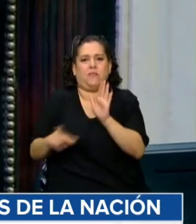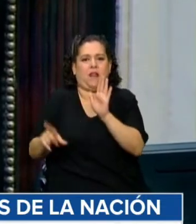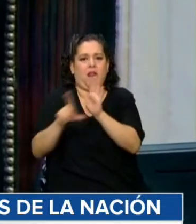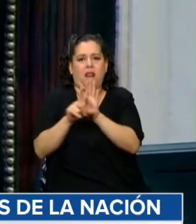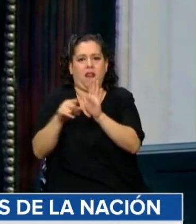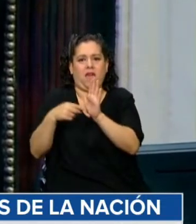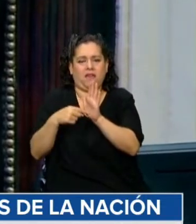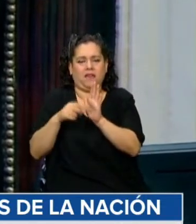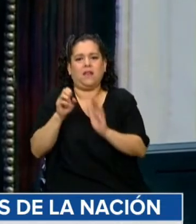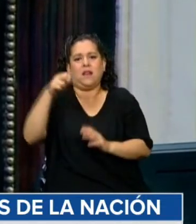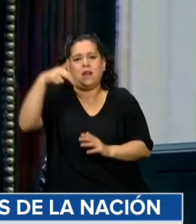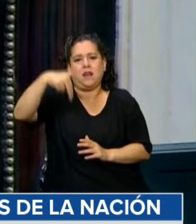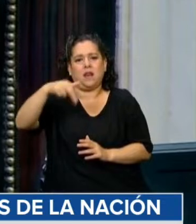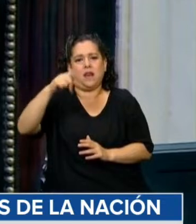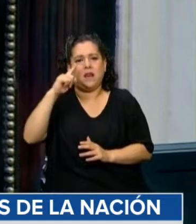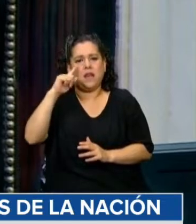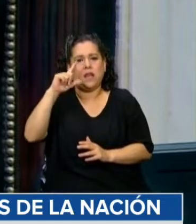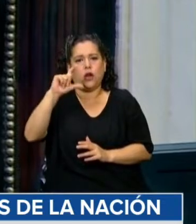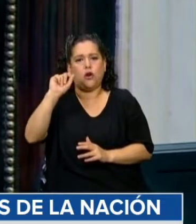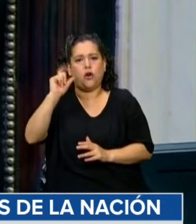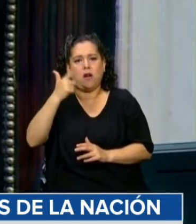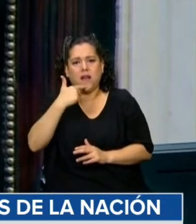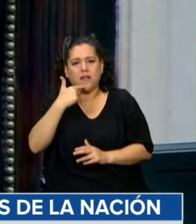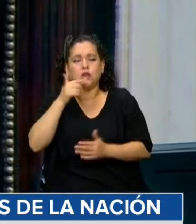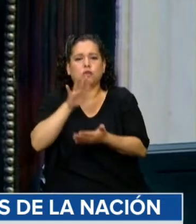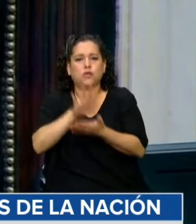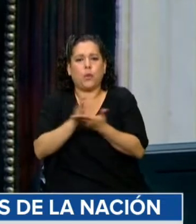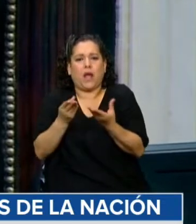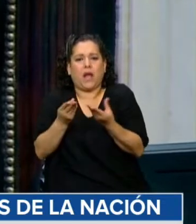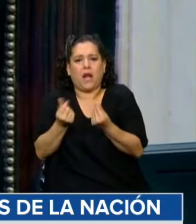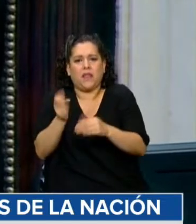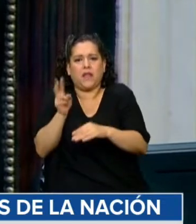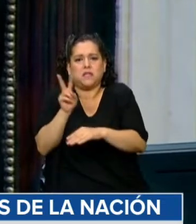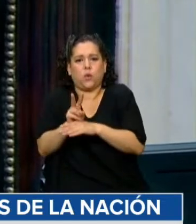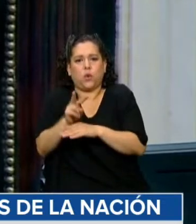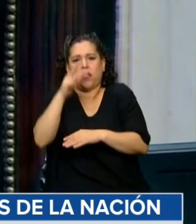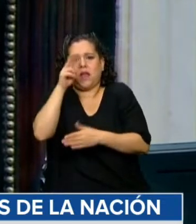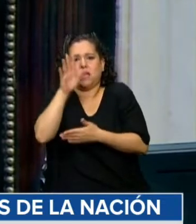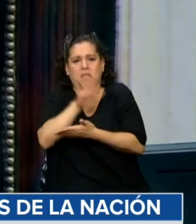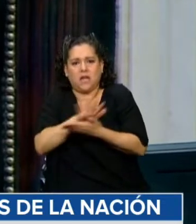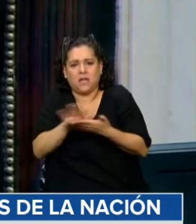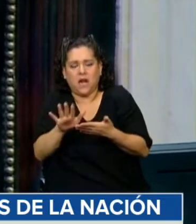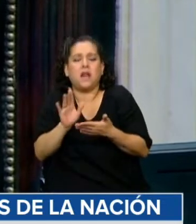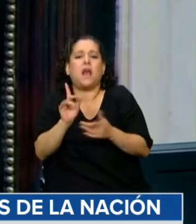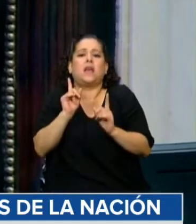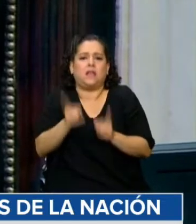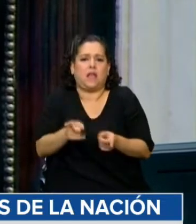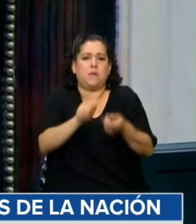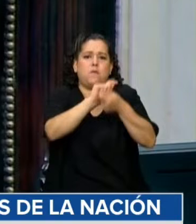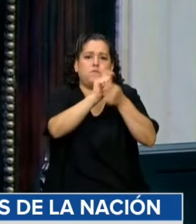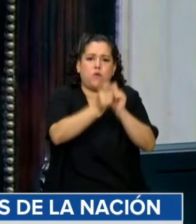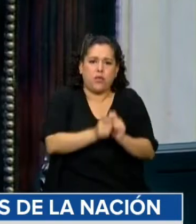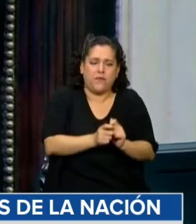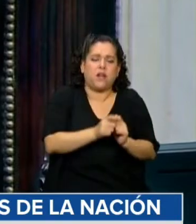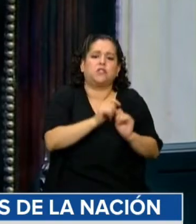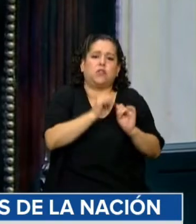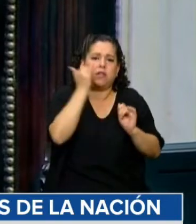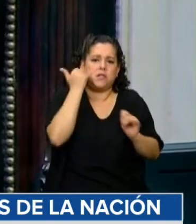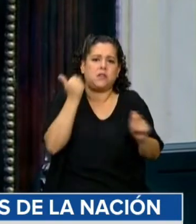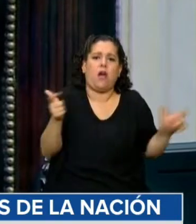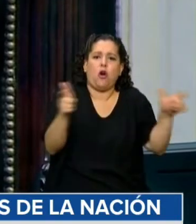la ley Nicolás sobre calidad y seguridad sanitaria, con modificaciones introducidas y aceptadas por la